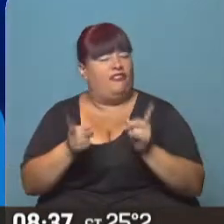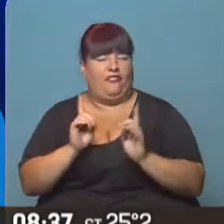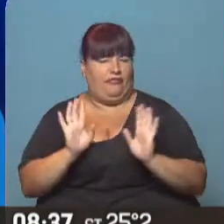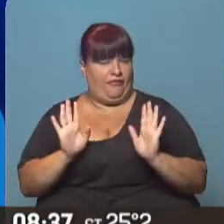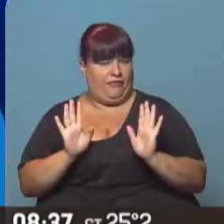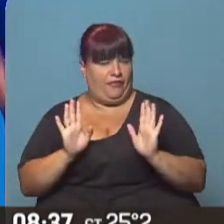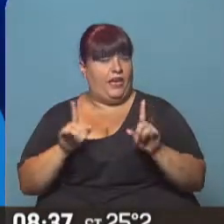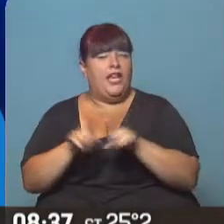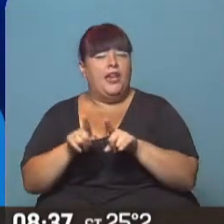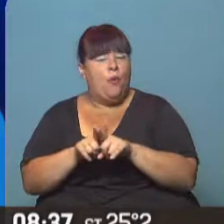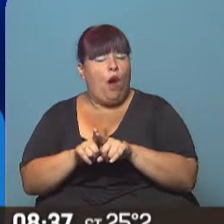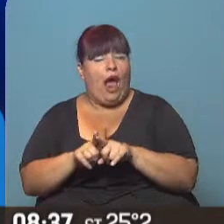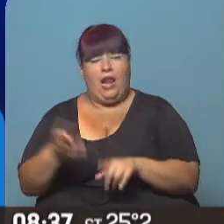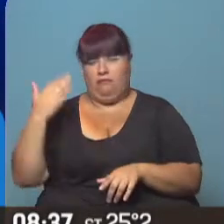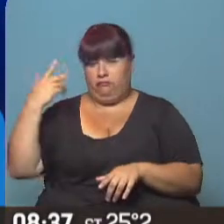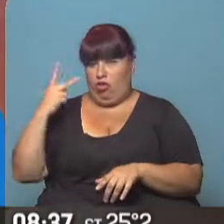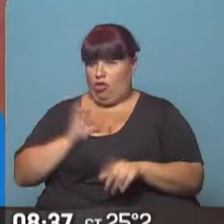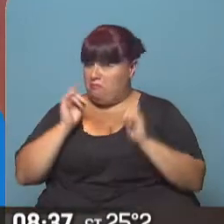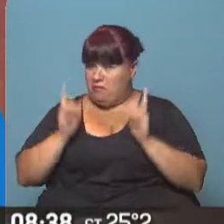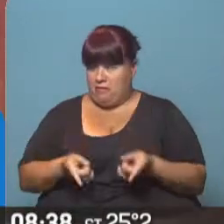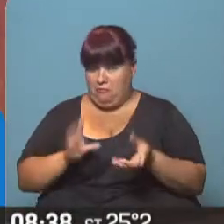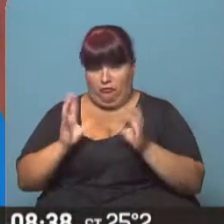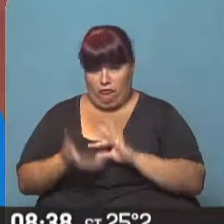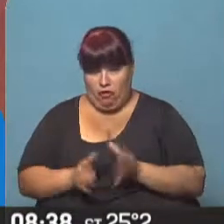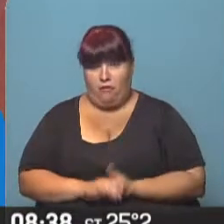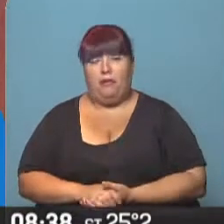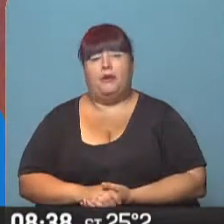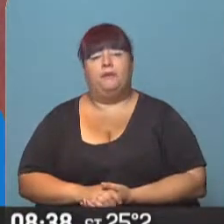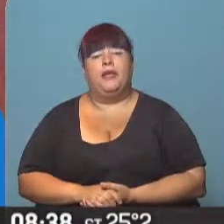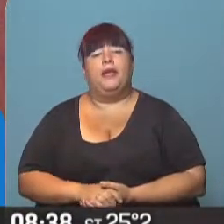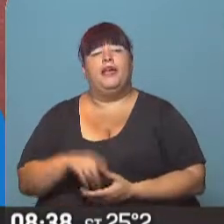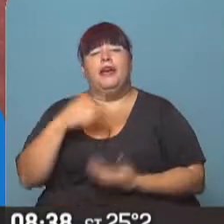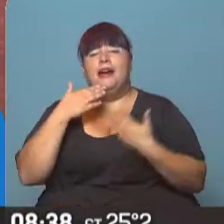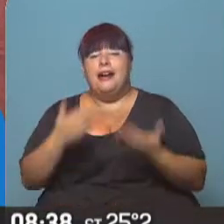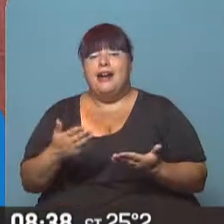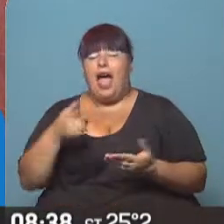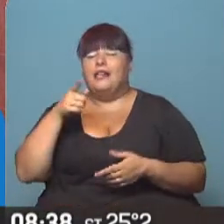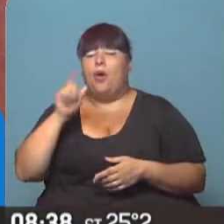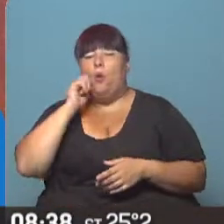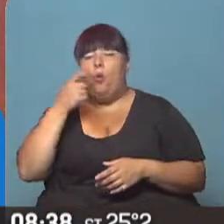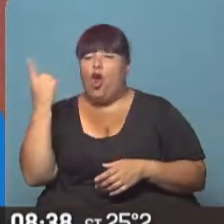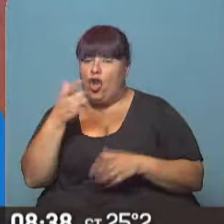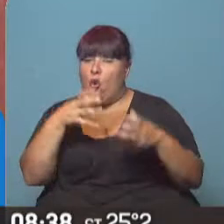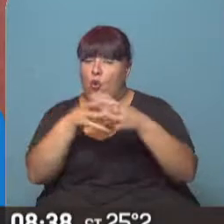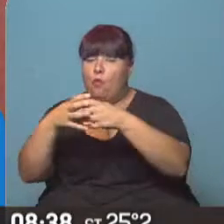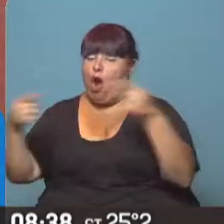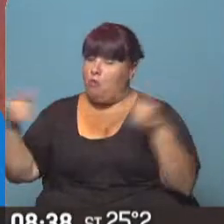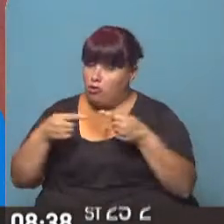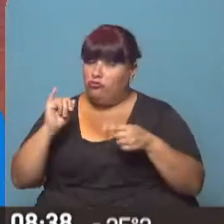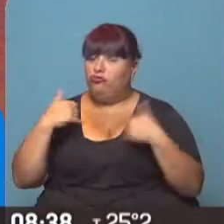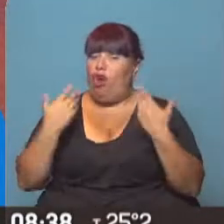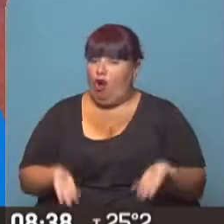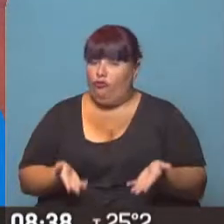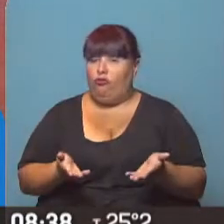plenamente vigente como ocurrió en los últimos 2 años, lo que permitió, gracias a la buena voluntad de muchos sectores de la oposición,